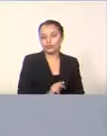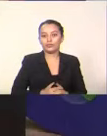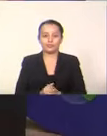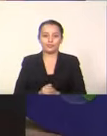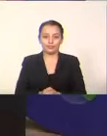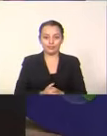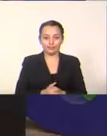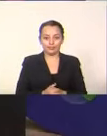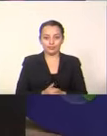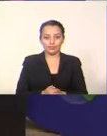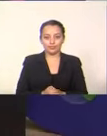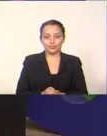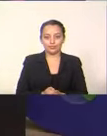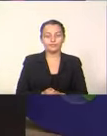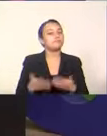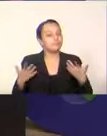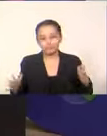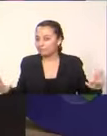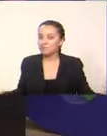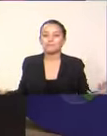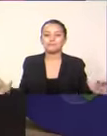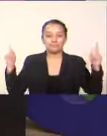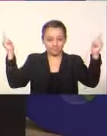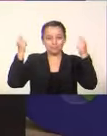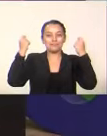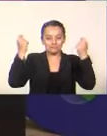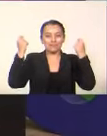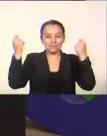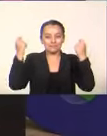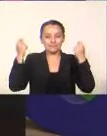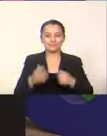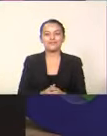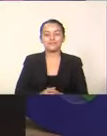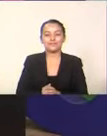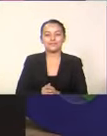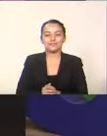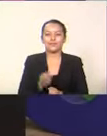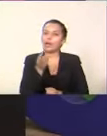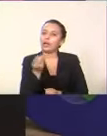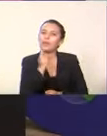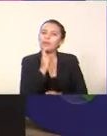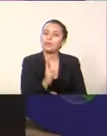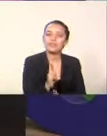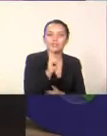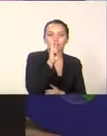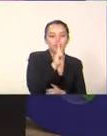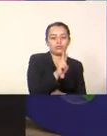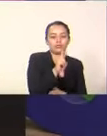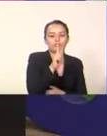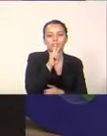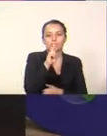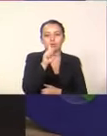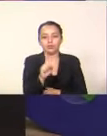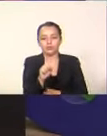logrado. Ahora ya sabemos que nos da 218. ¿Pero entonces, qué es ese 218? Justamente, ¿cómo concluimos? Antonio